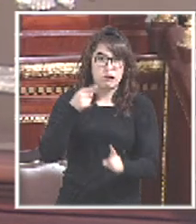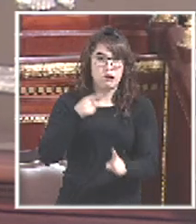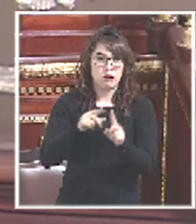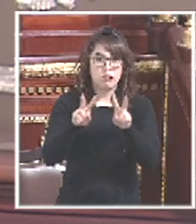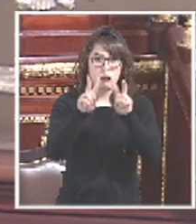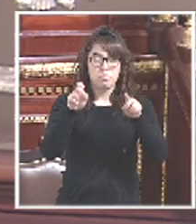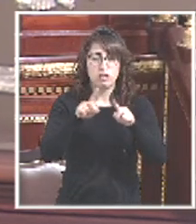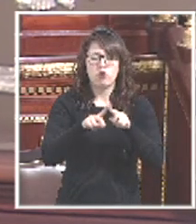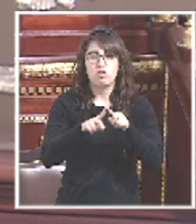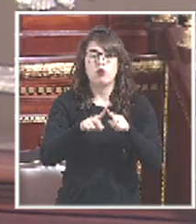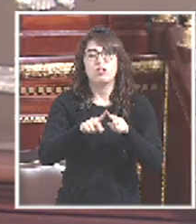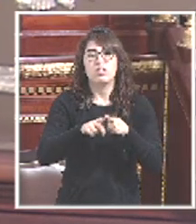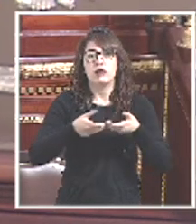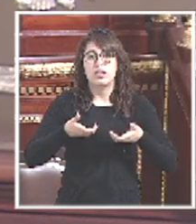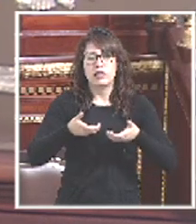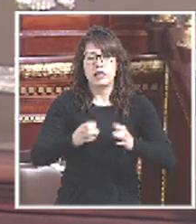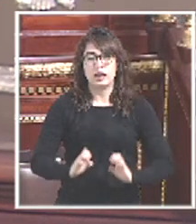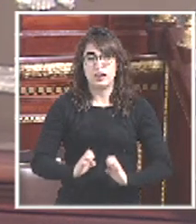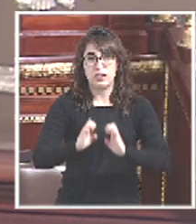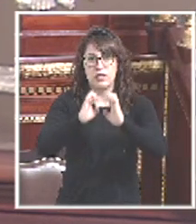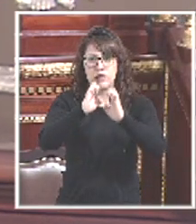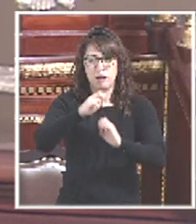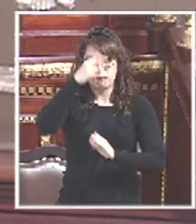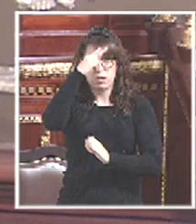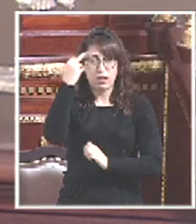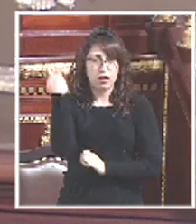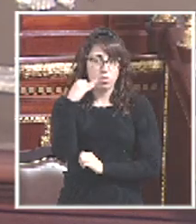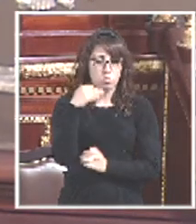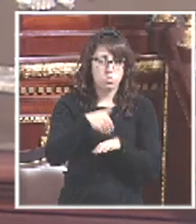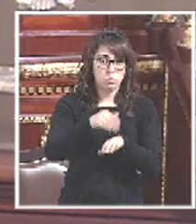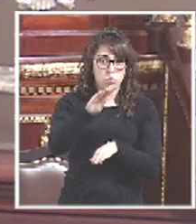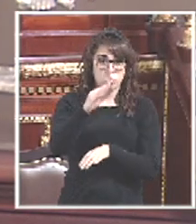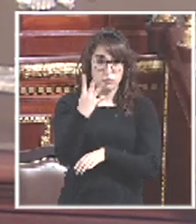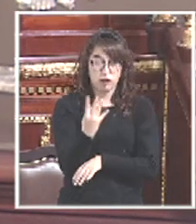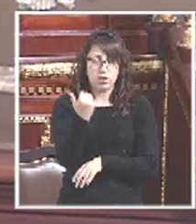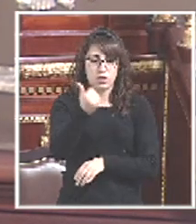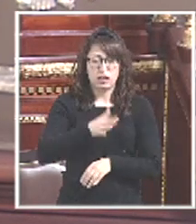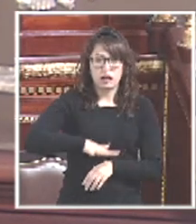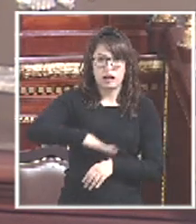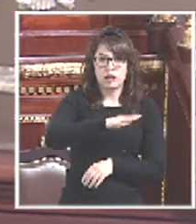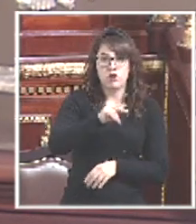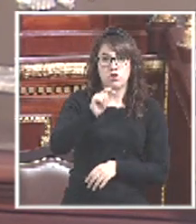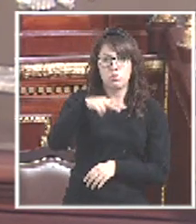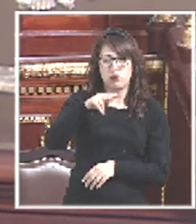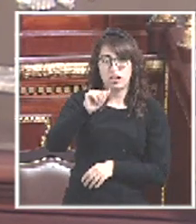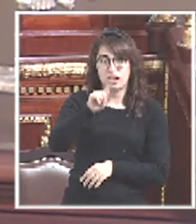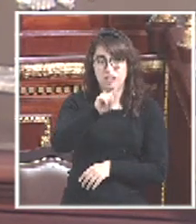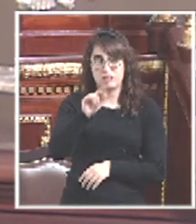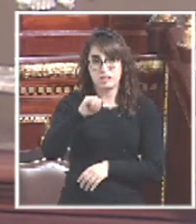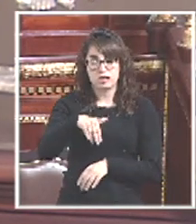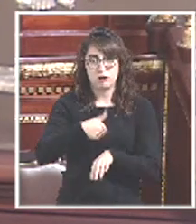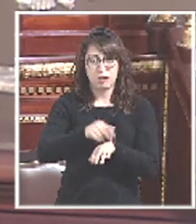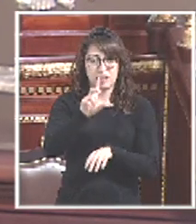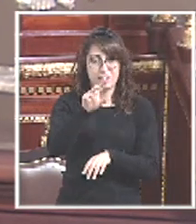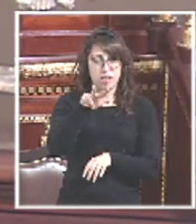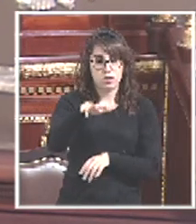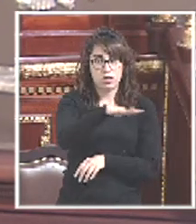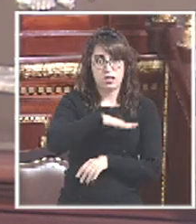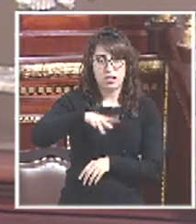predios ubicados en la calzada México-Tacuba número 94 y cerrada Tonantzin número 38,